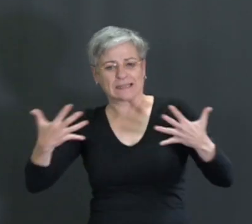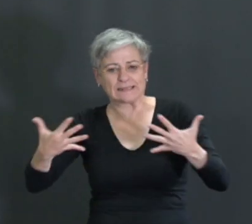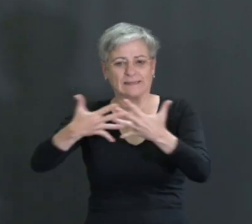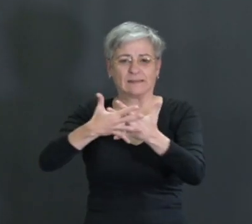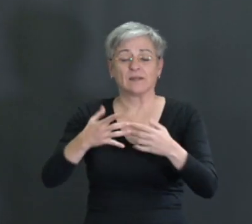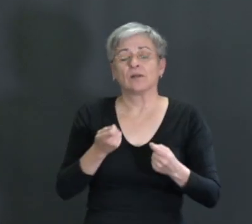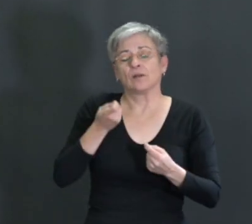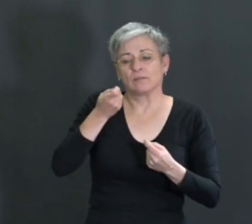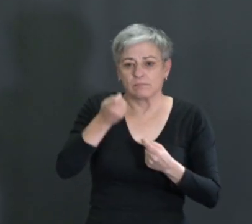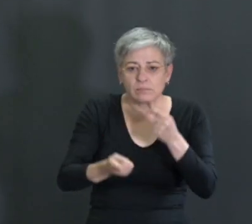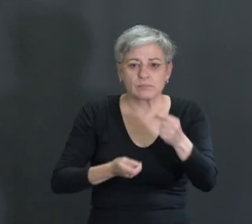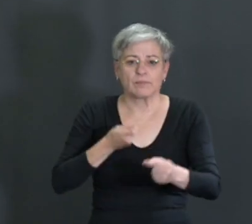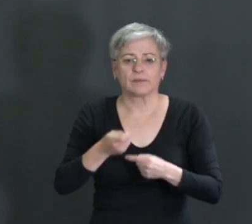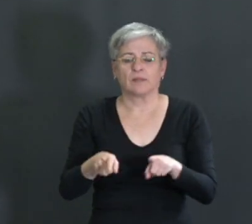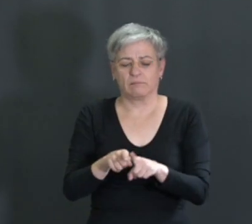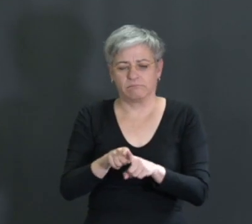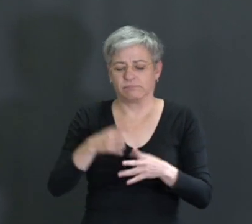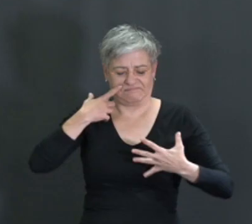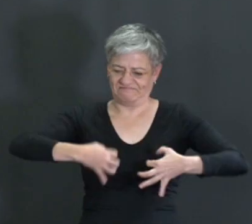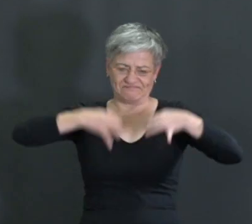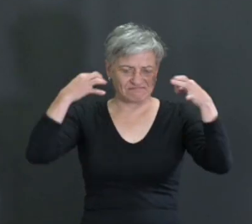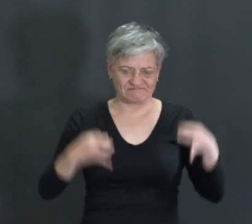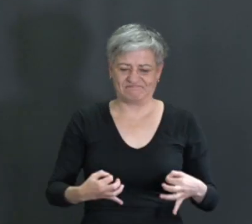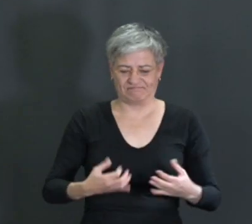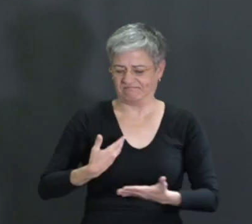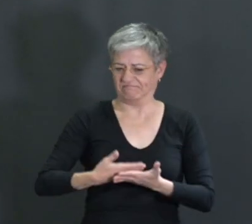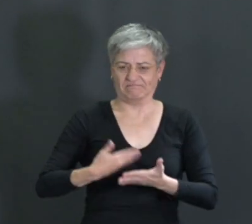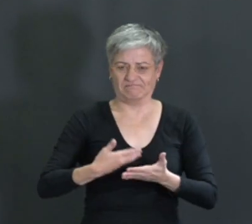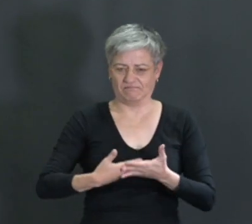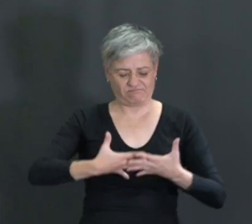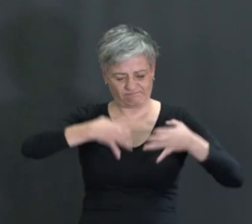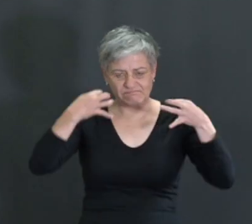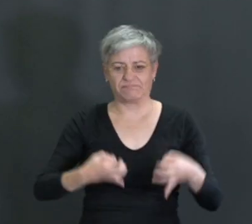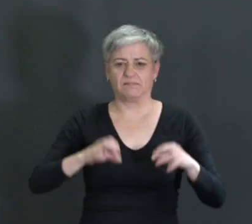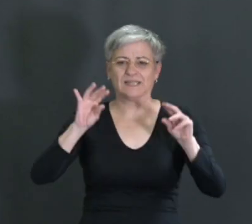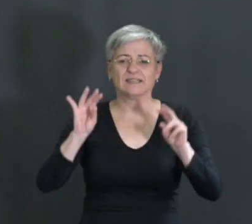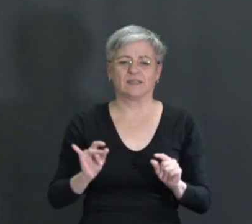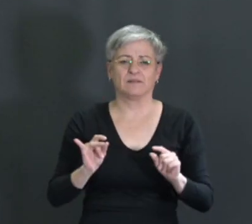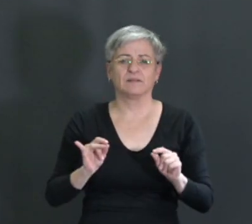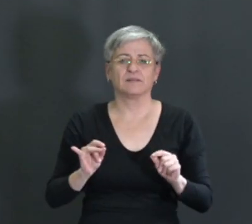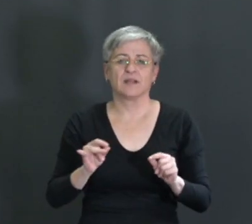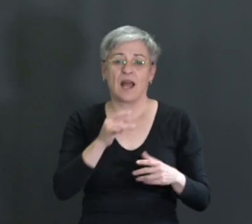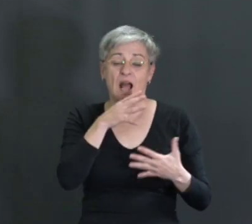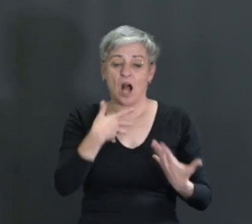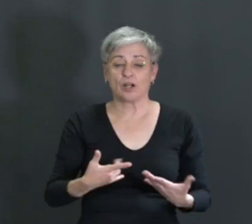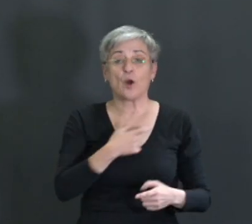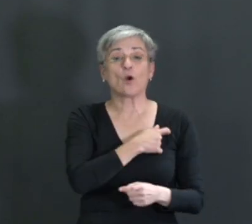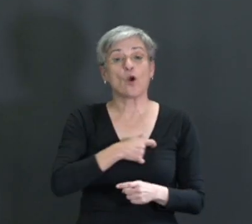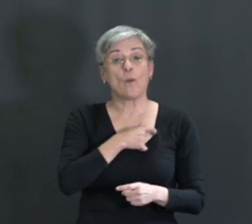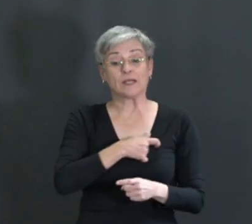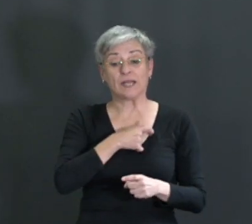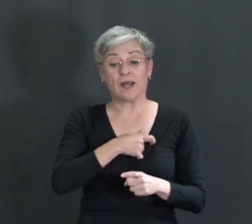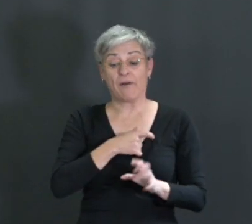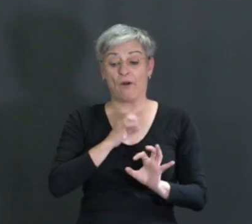se está consagrando, taxativamente lo digo y contundentemente, se está haciendo, y hoy por hoy un comité